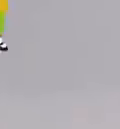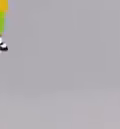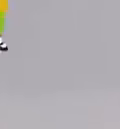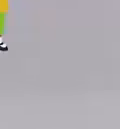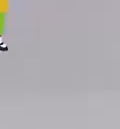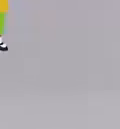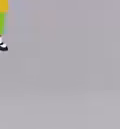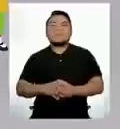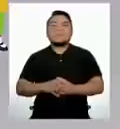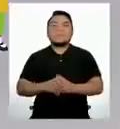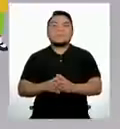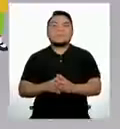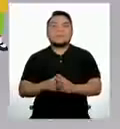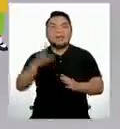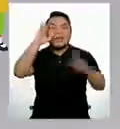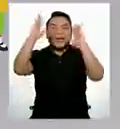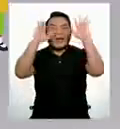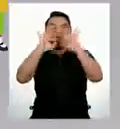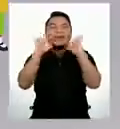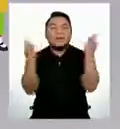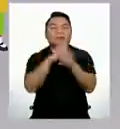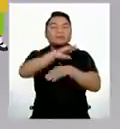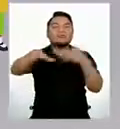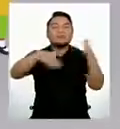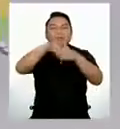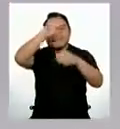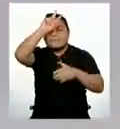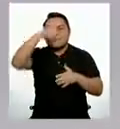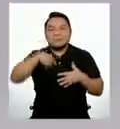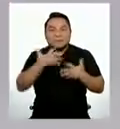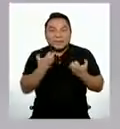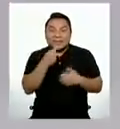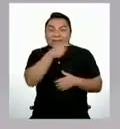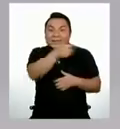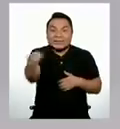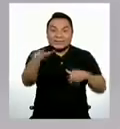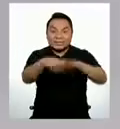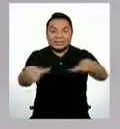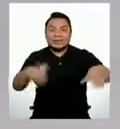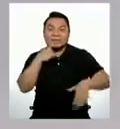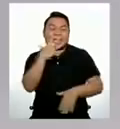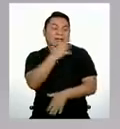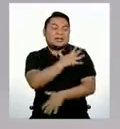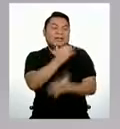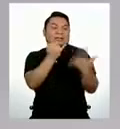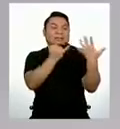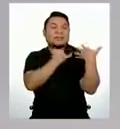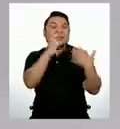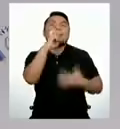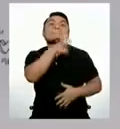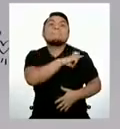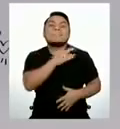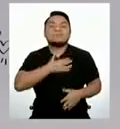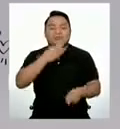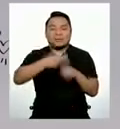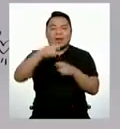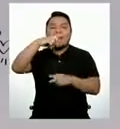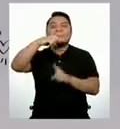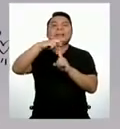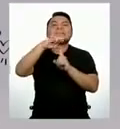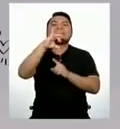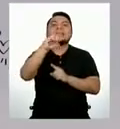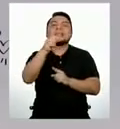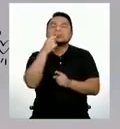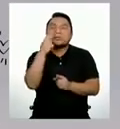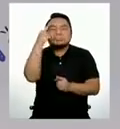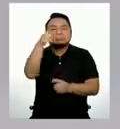Hola familias de todo el Perú, pero especialmente quiero dirigirme a todos ustedes chicos y chicas de quinto y sexto grado de primaria. Yo soy Patricia Barreto,